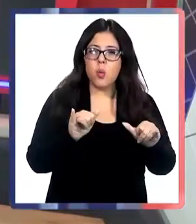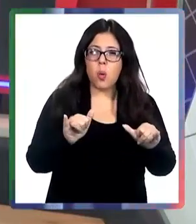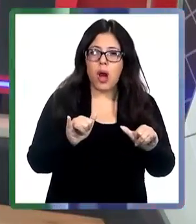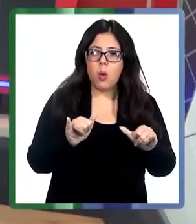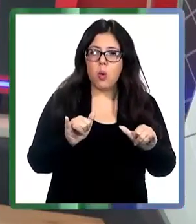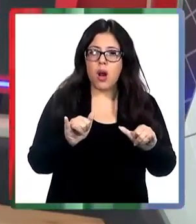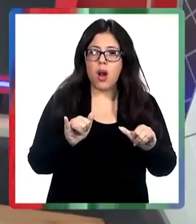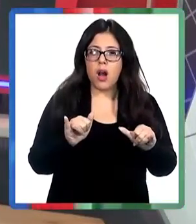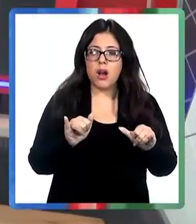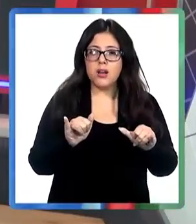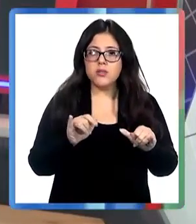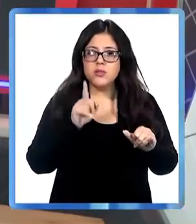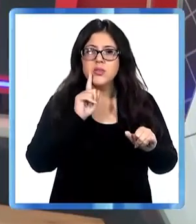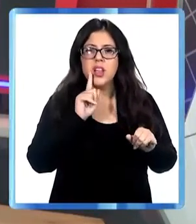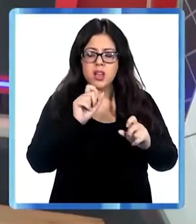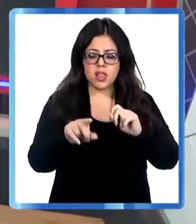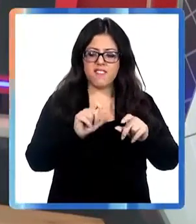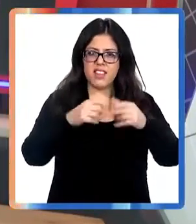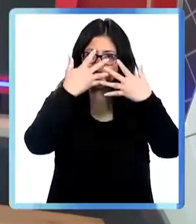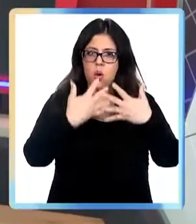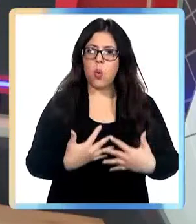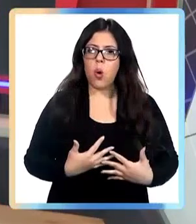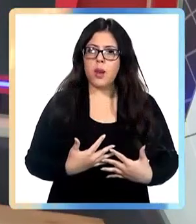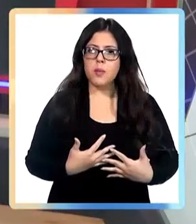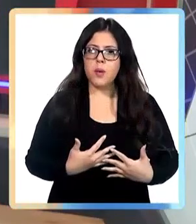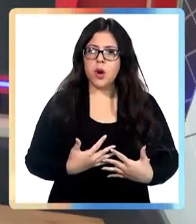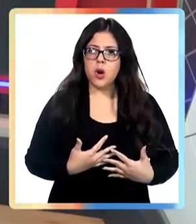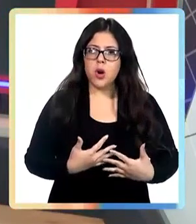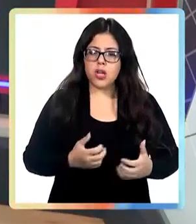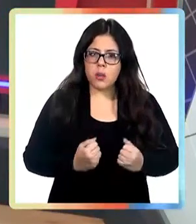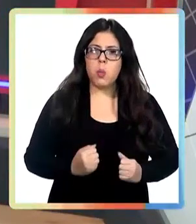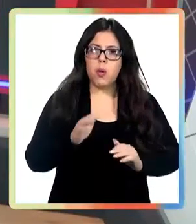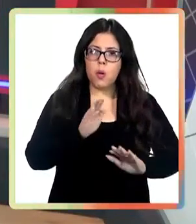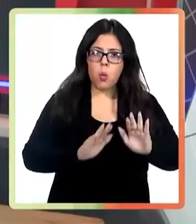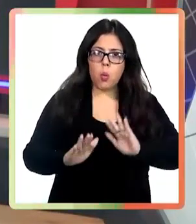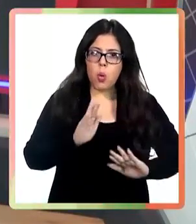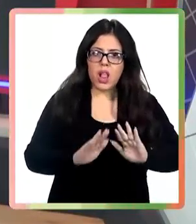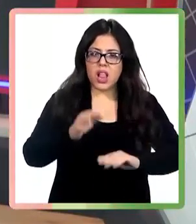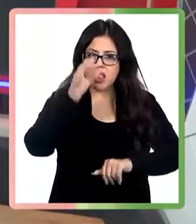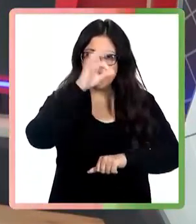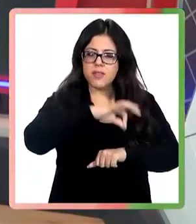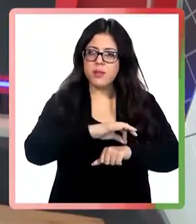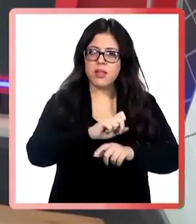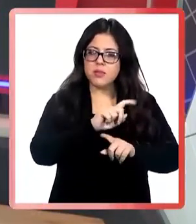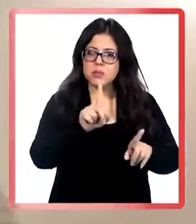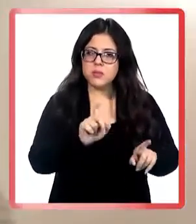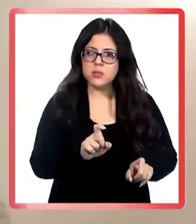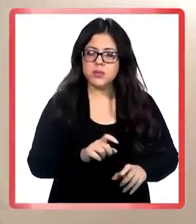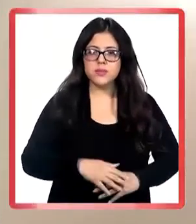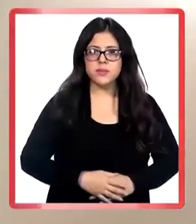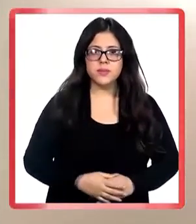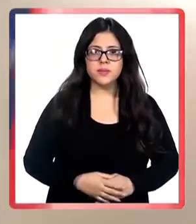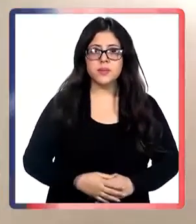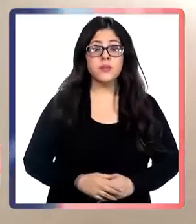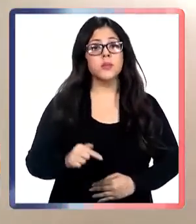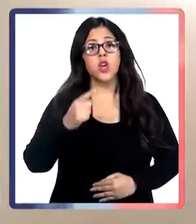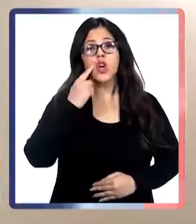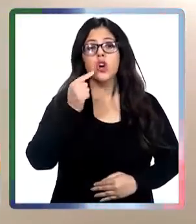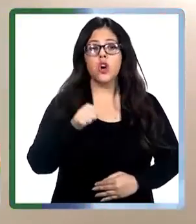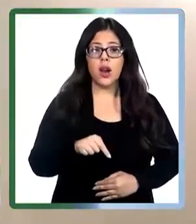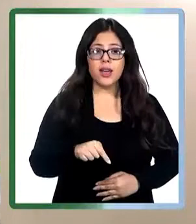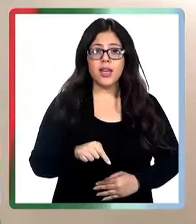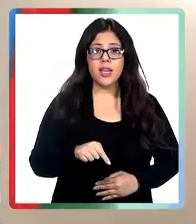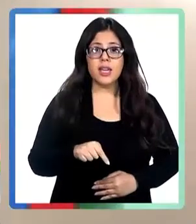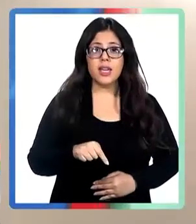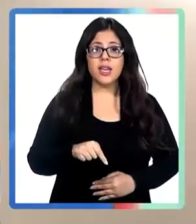bebé genera anticuerpos o un sistema inmune que lo pueda proteger de esta enfermedad? Bueno, en el